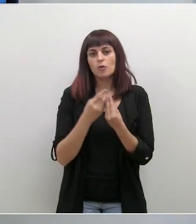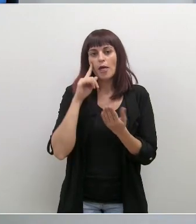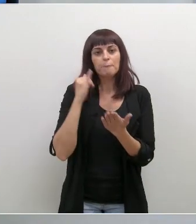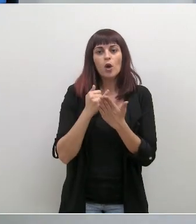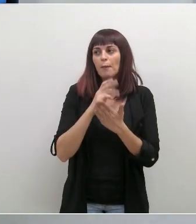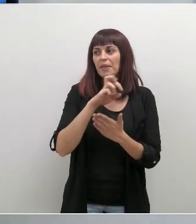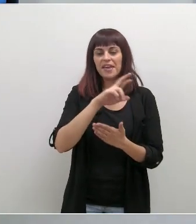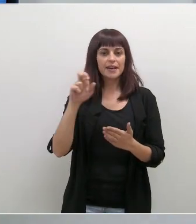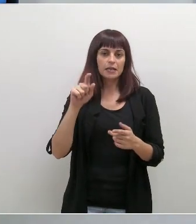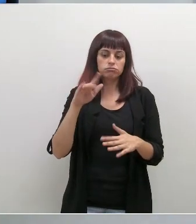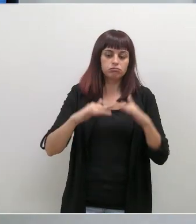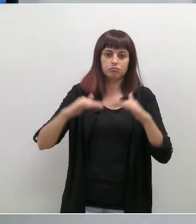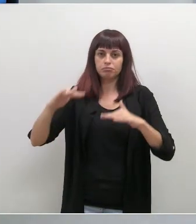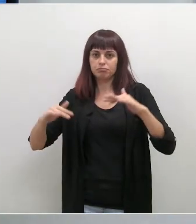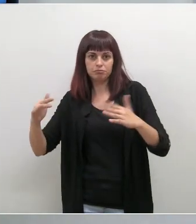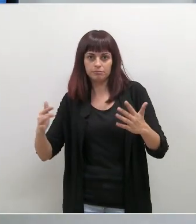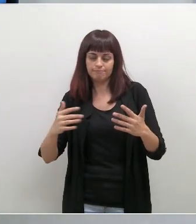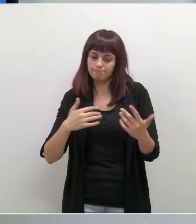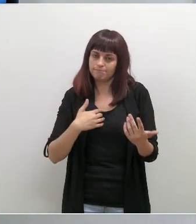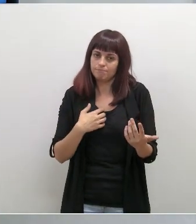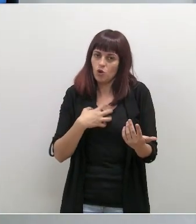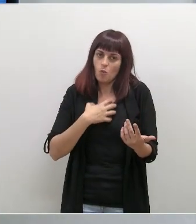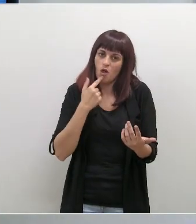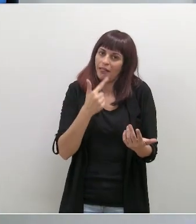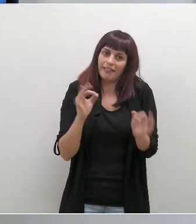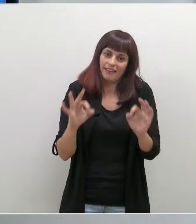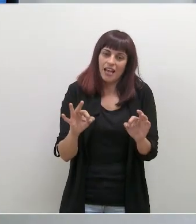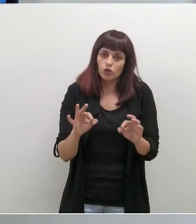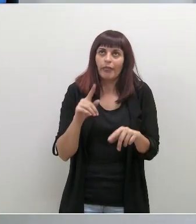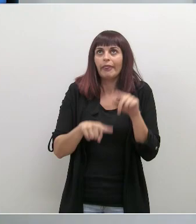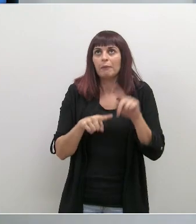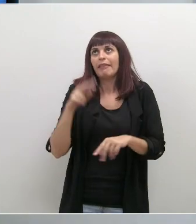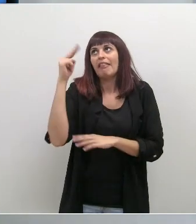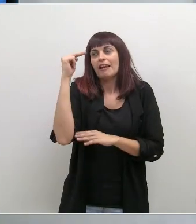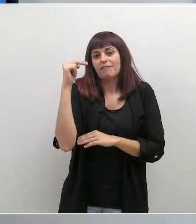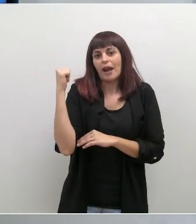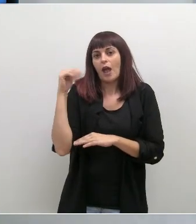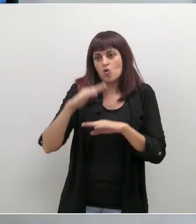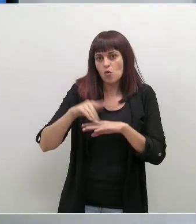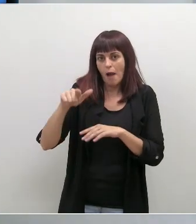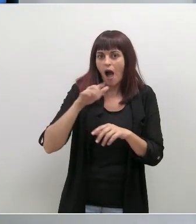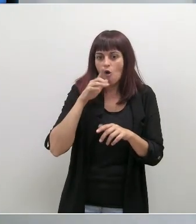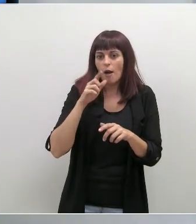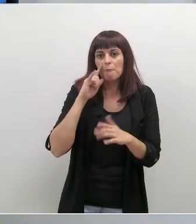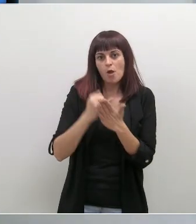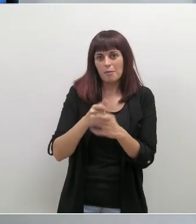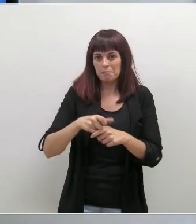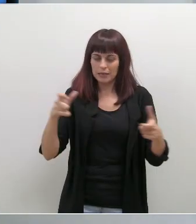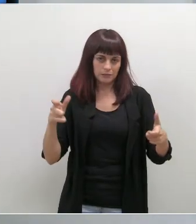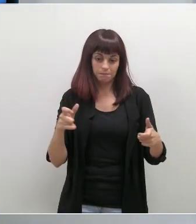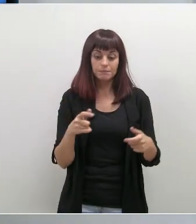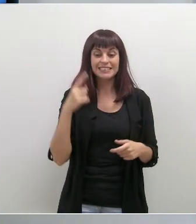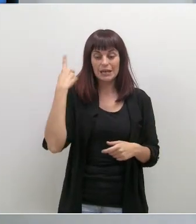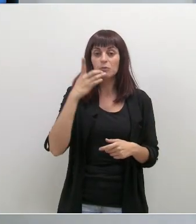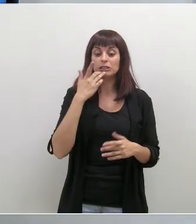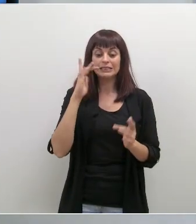sustancialmente de día. No me atrevería a decir eso y la verdad es que ahora me parece muy prematuro decir que en base a lo que pasó el viernes podía haber alguna cosa. Sí tenemos claro que cuando hay